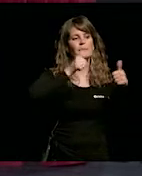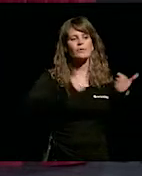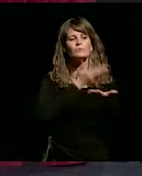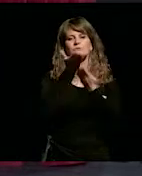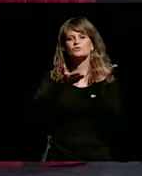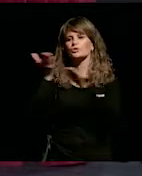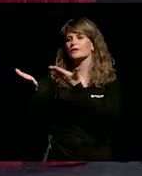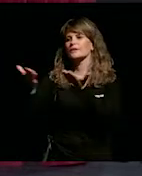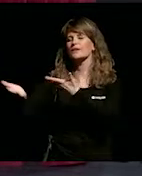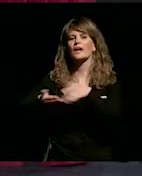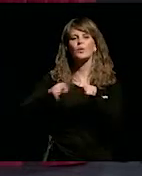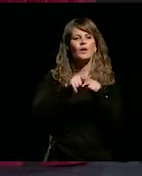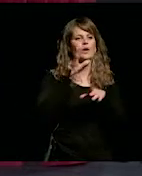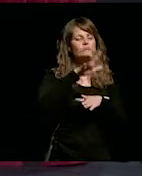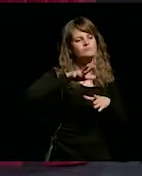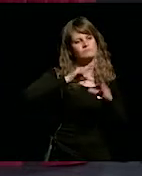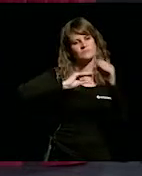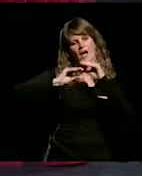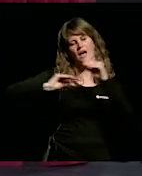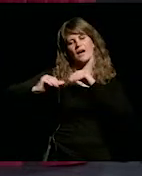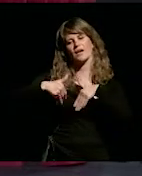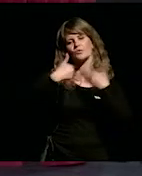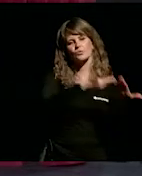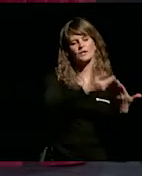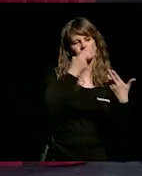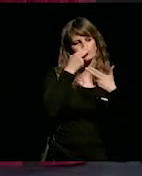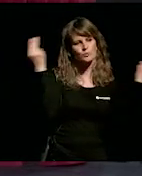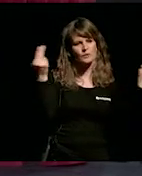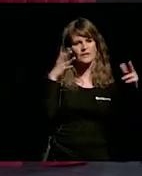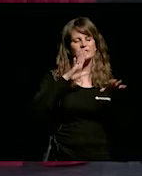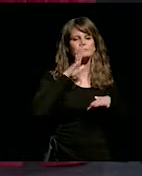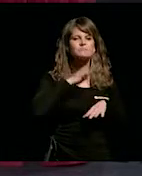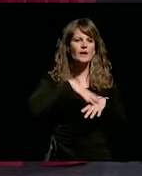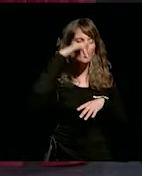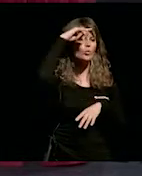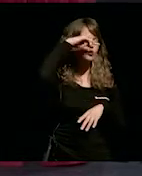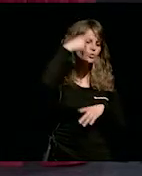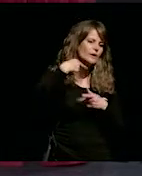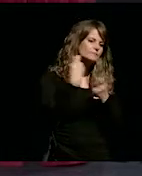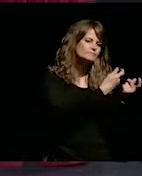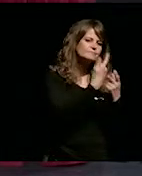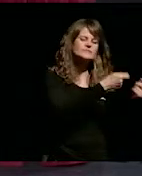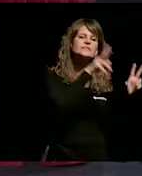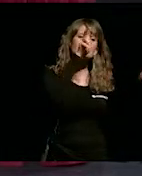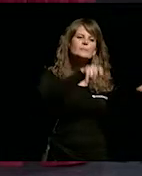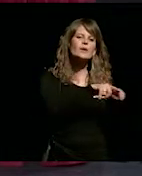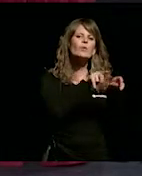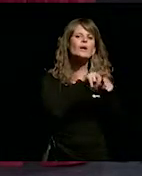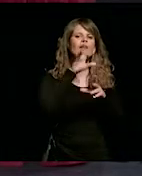solicitar subsidios públicos a todas las organizaciones culturales y artísticas de Reino Unido, Arts Council England y